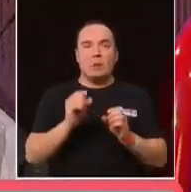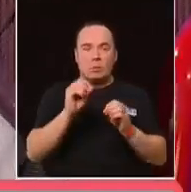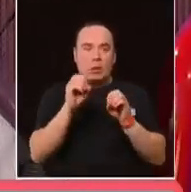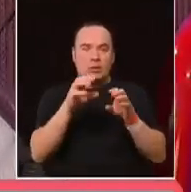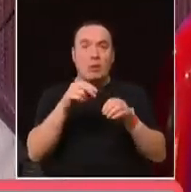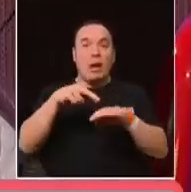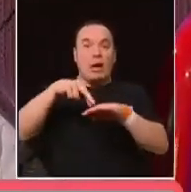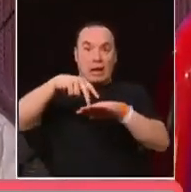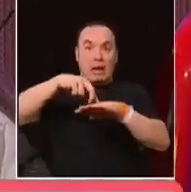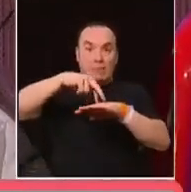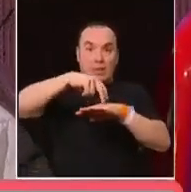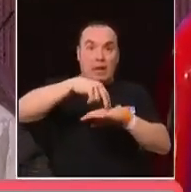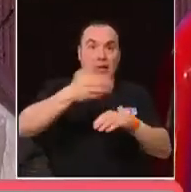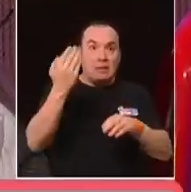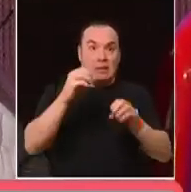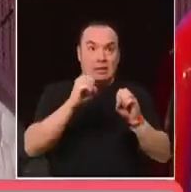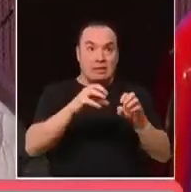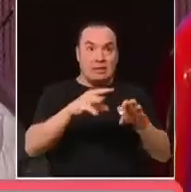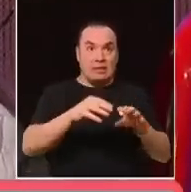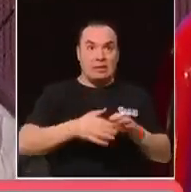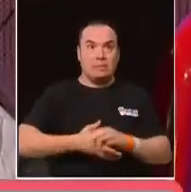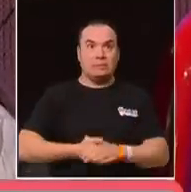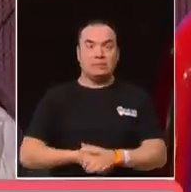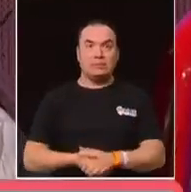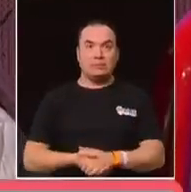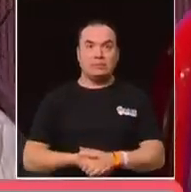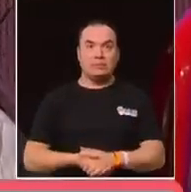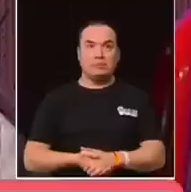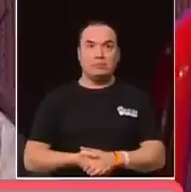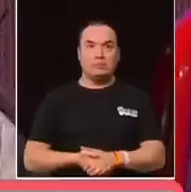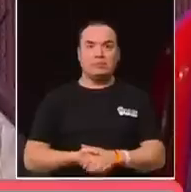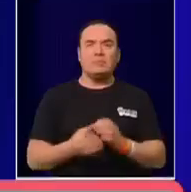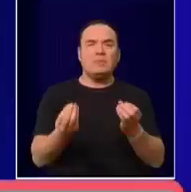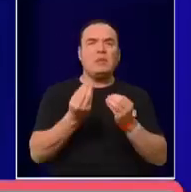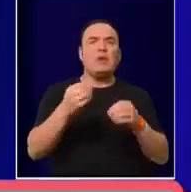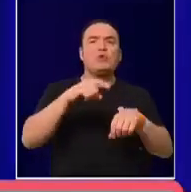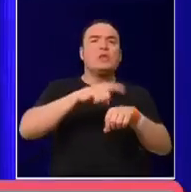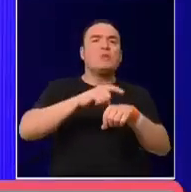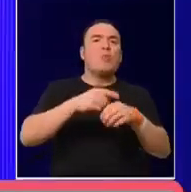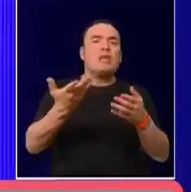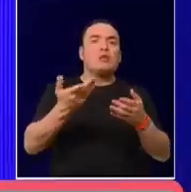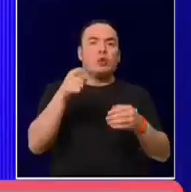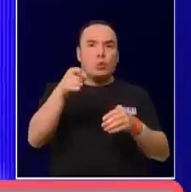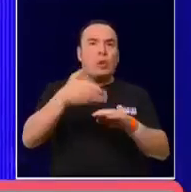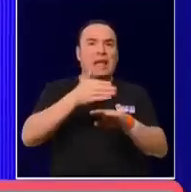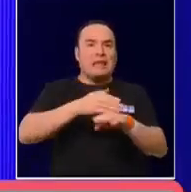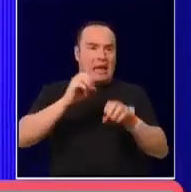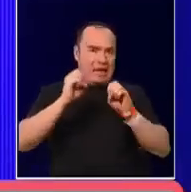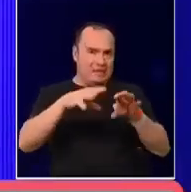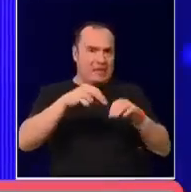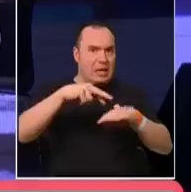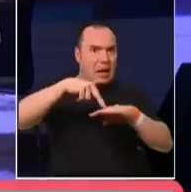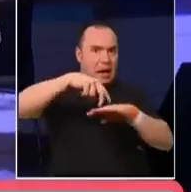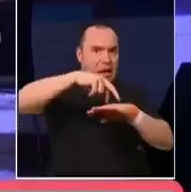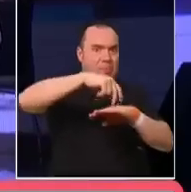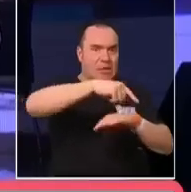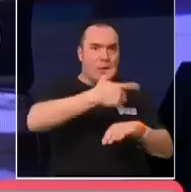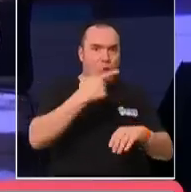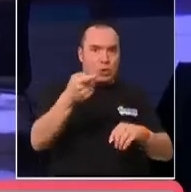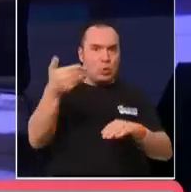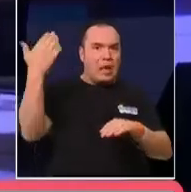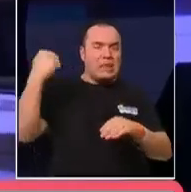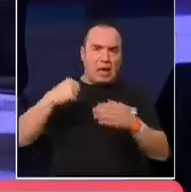caminar, yo le he ayudado también. ¿Cómo fue para ti ese momento, Josefa? ¿Cómo fue enseñarle? Porque tú has dado una lucha